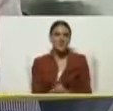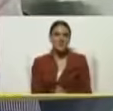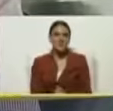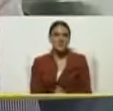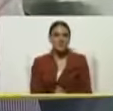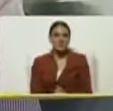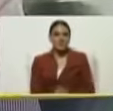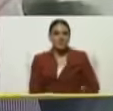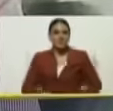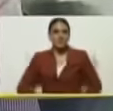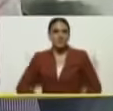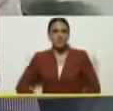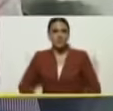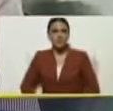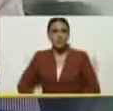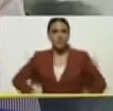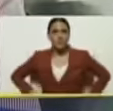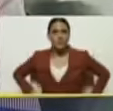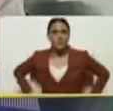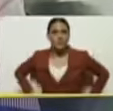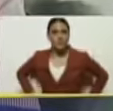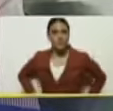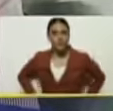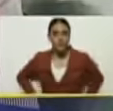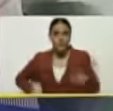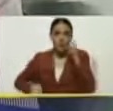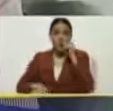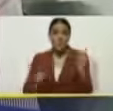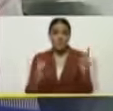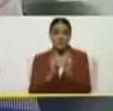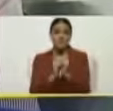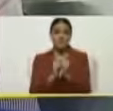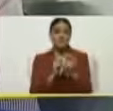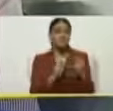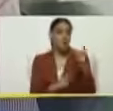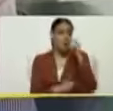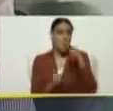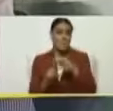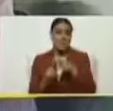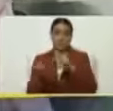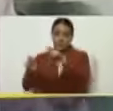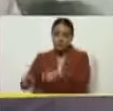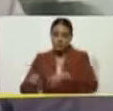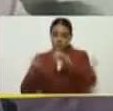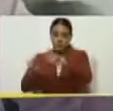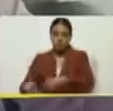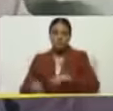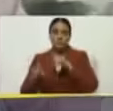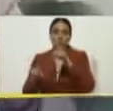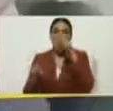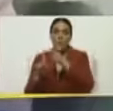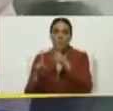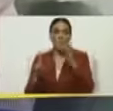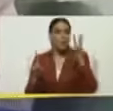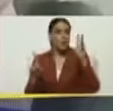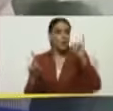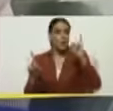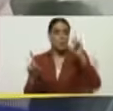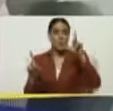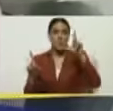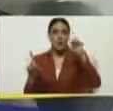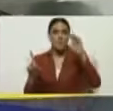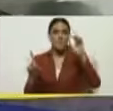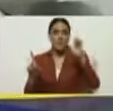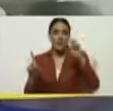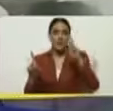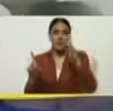el caficultor Wilmer José Durán Terán, Wilmer José de Los